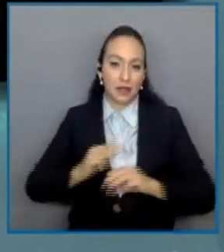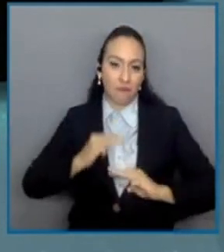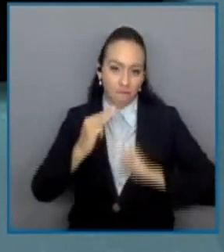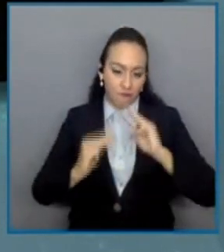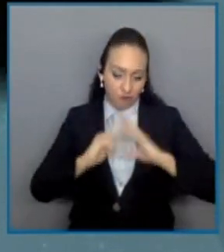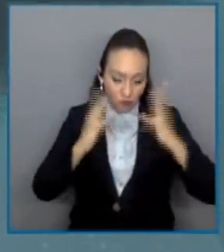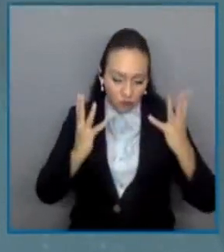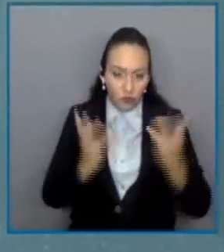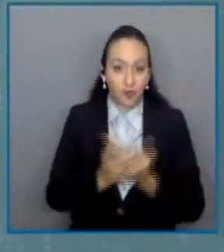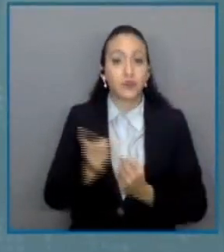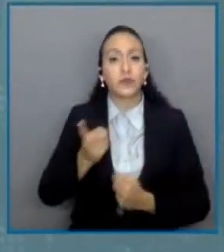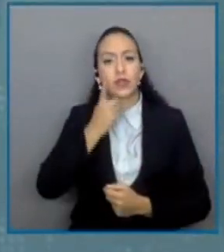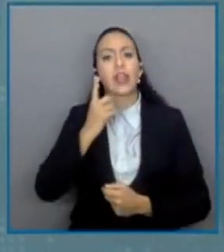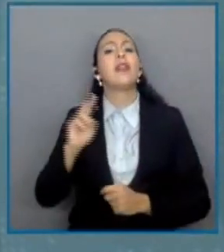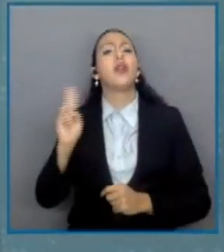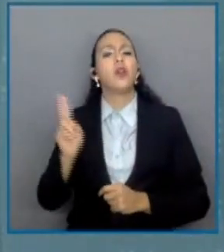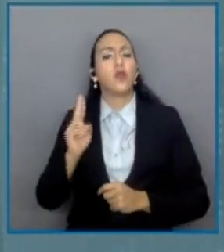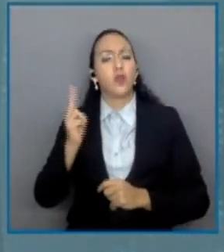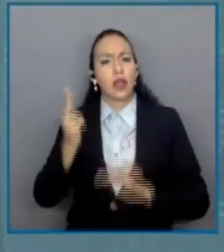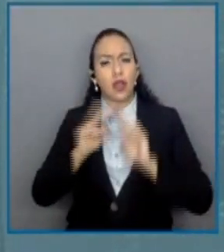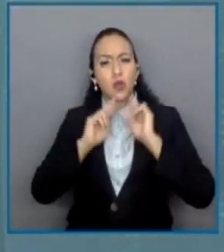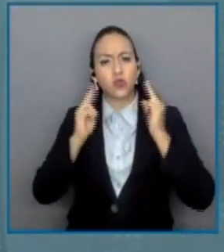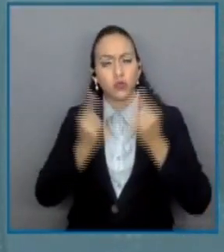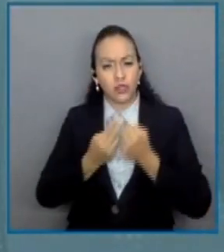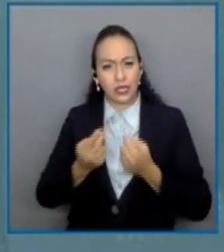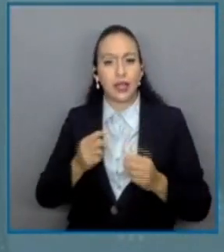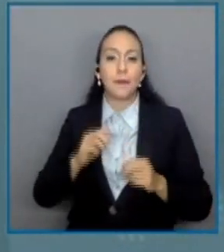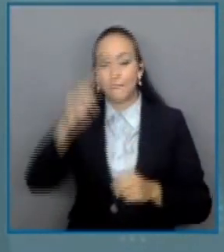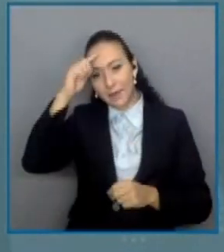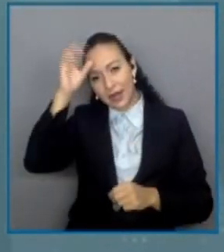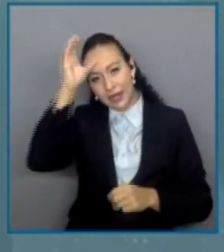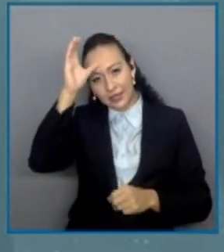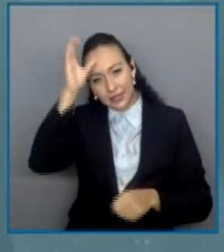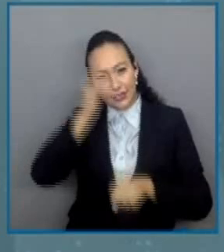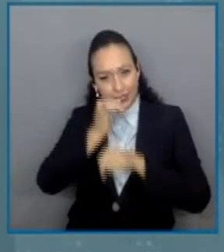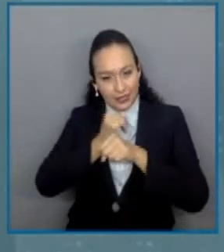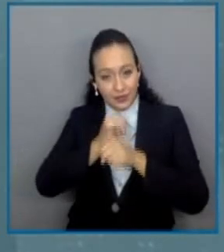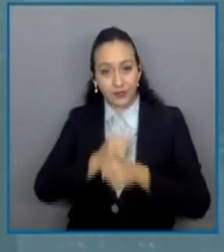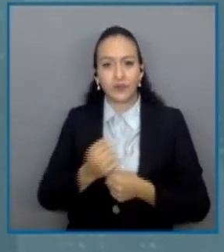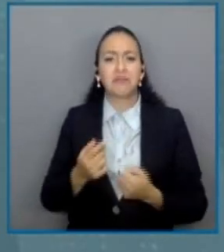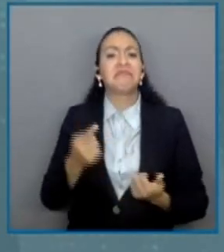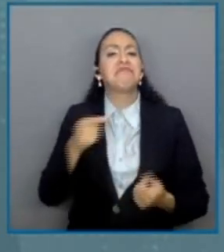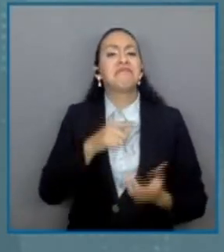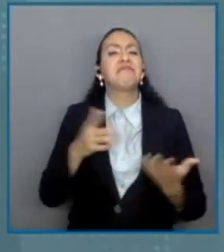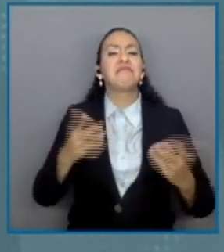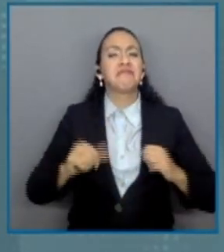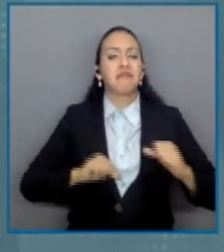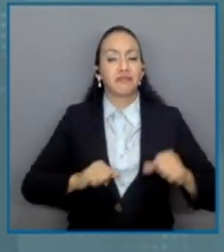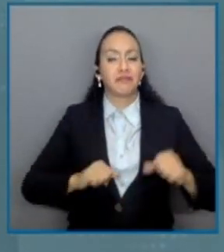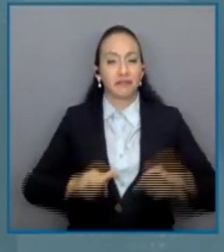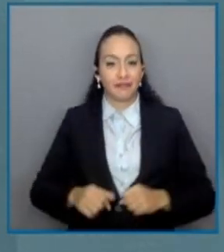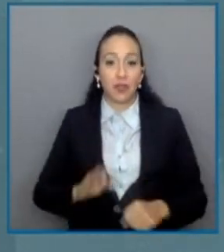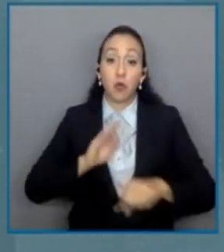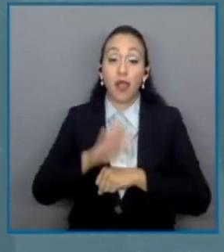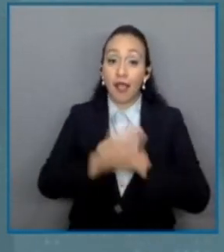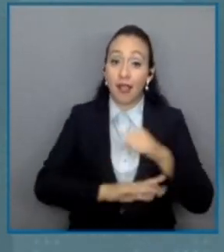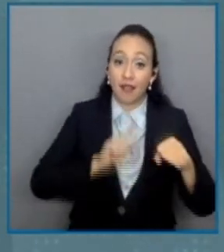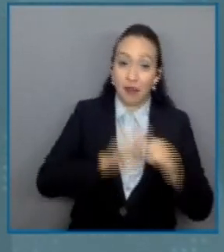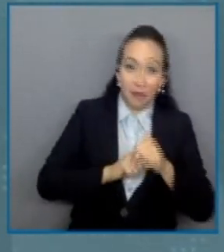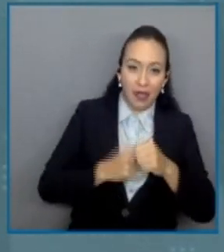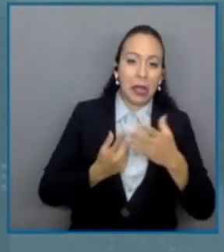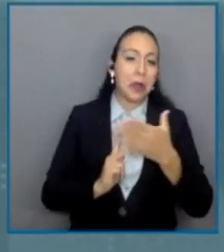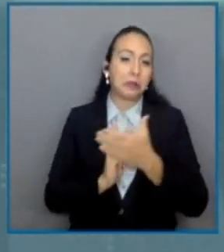Científico y Derechos Humanos de la Suprema Corte. Entre sus actividades está proteger a las especies y hábitats esenciales para el